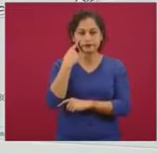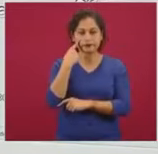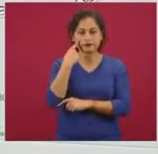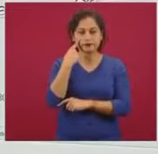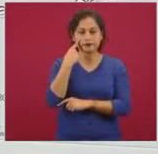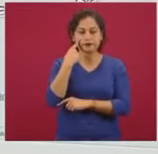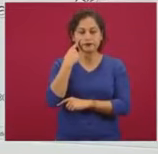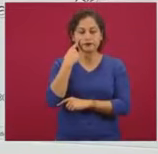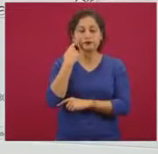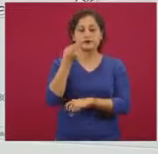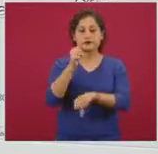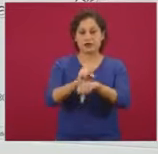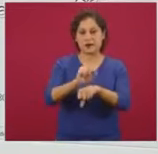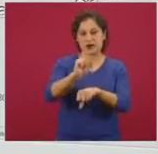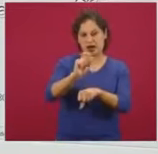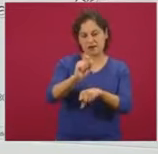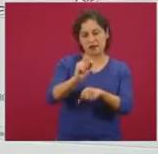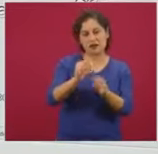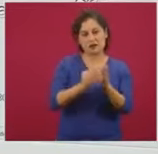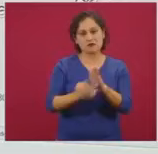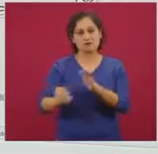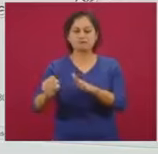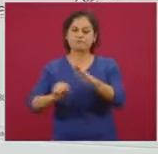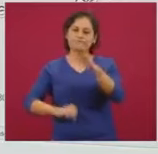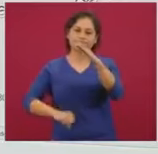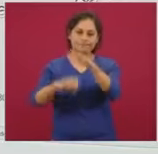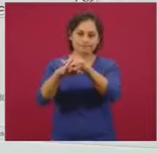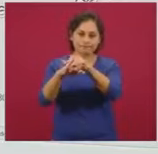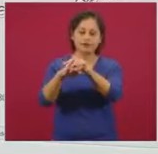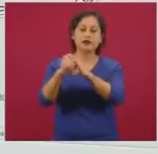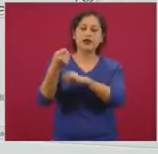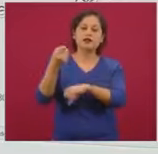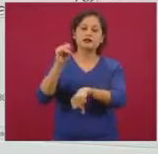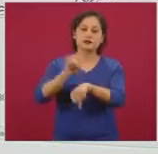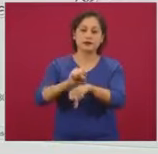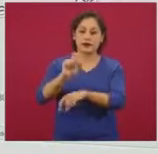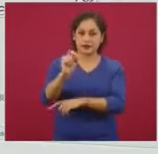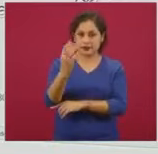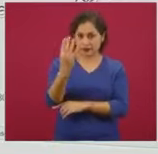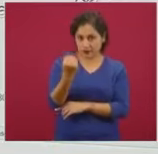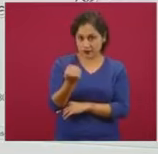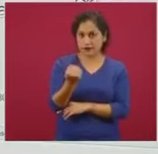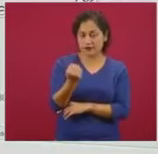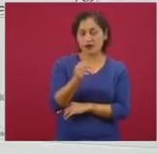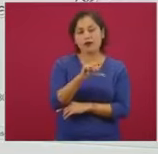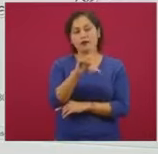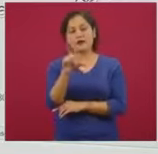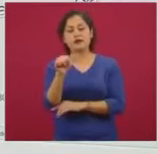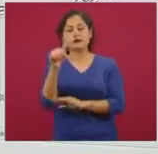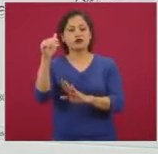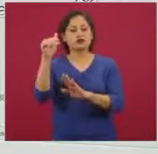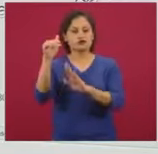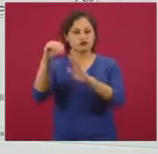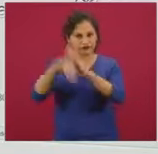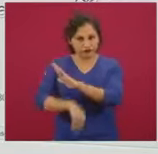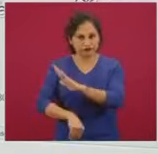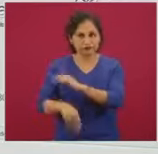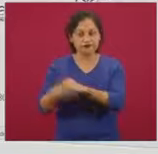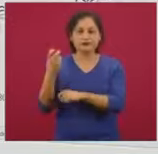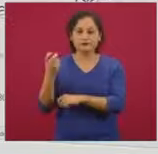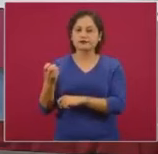A partir de la semana 20, llegando prácticamente a su pico máximo en la 29, y un descenso muy, muy importante,